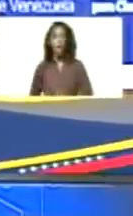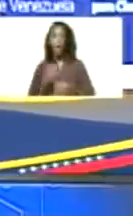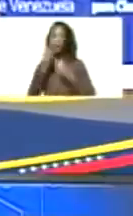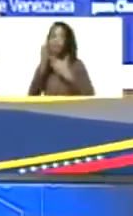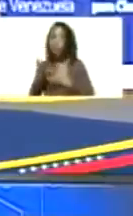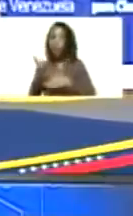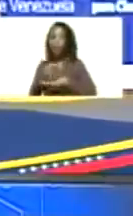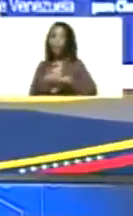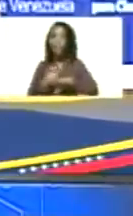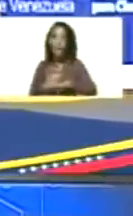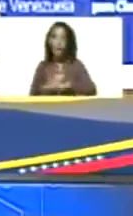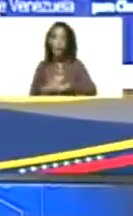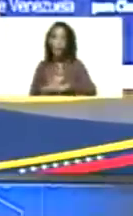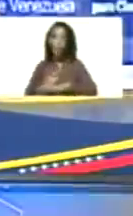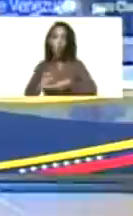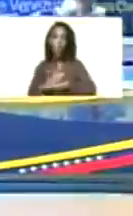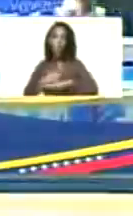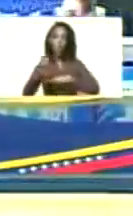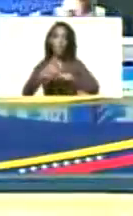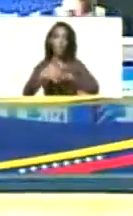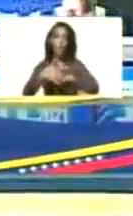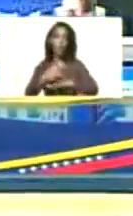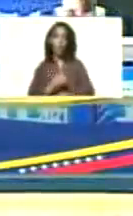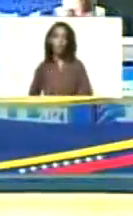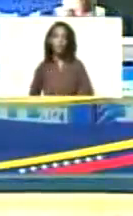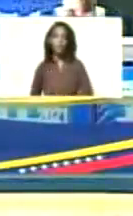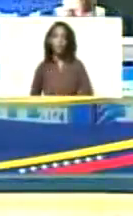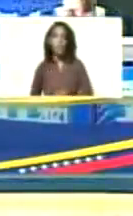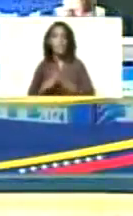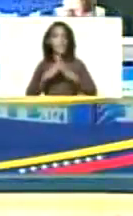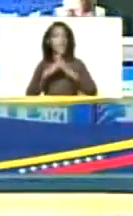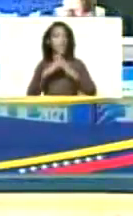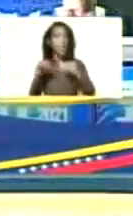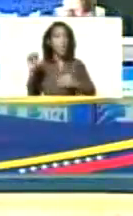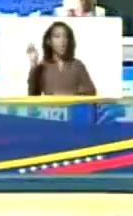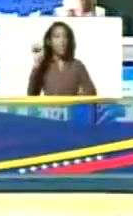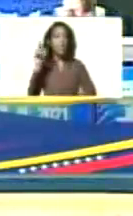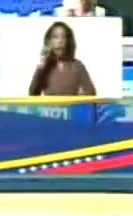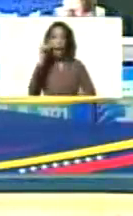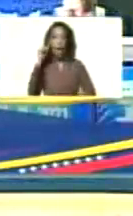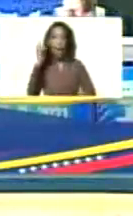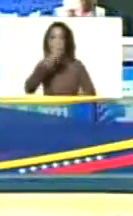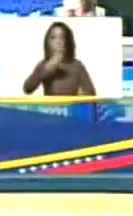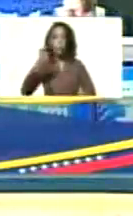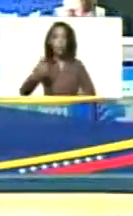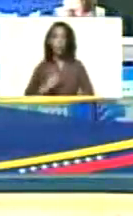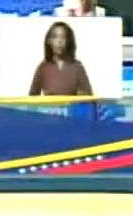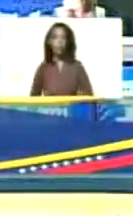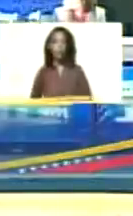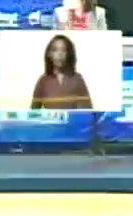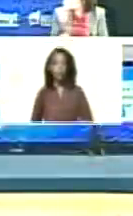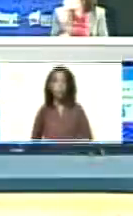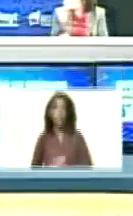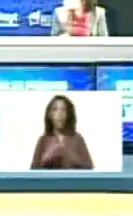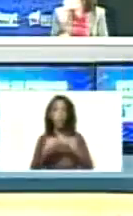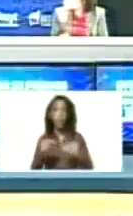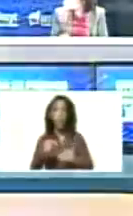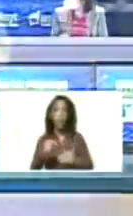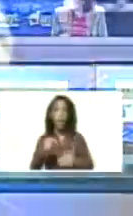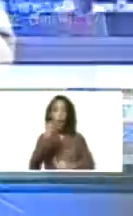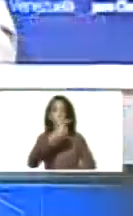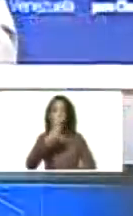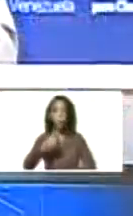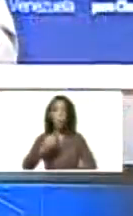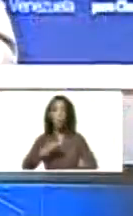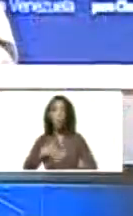gobierno, de gobierno tecnológico, y todos los venezolanos, todos los ciudadanos y todas las ciudadanas